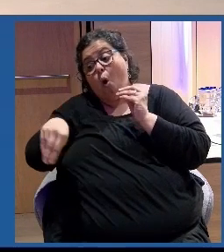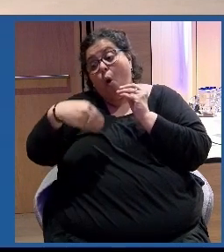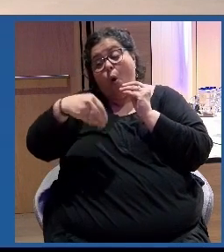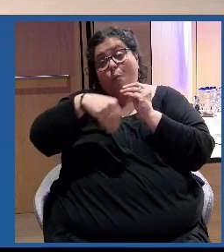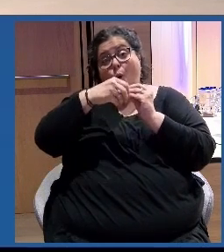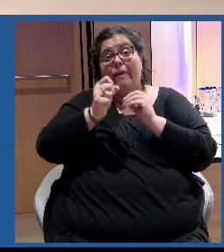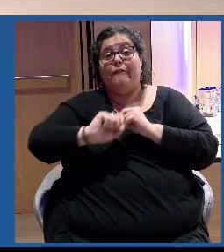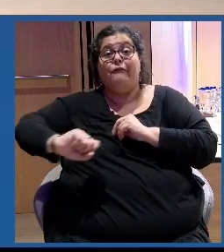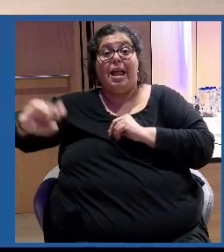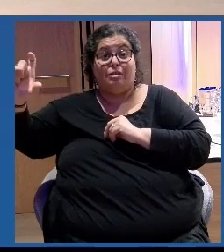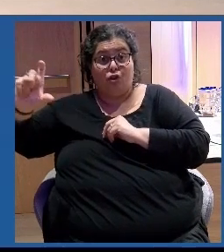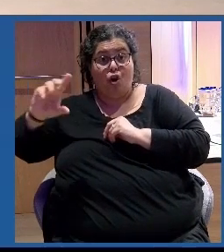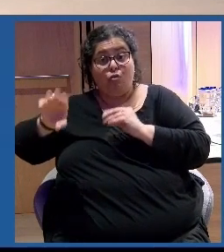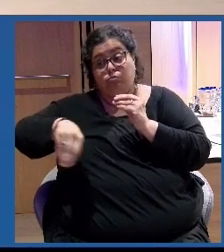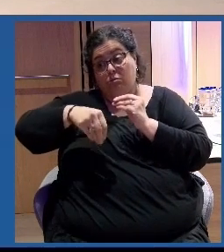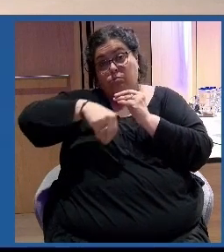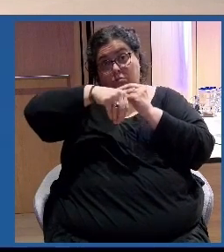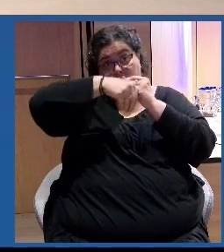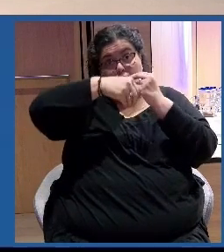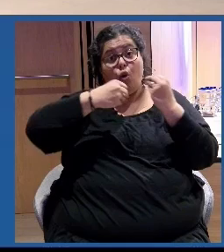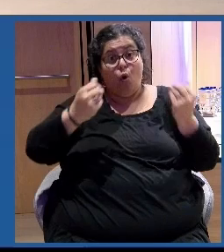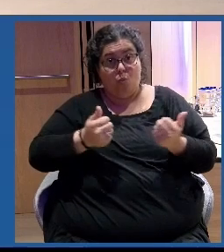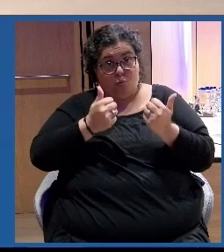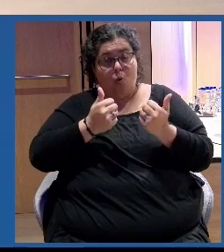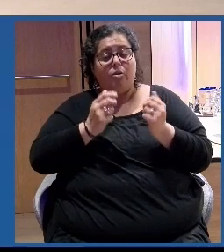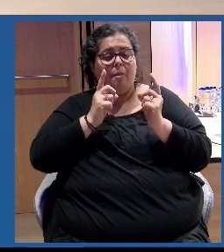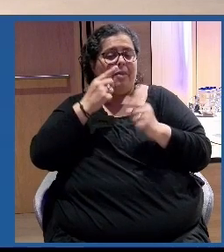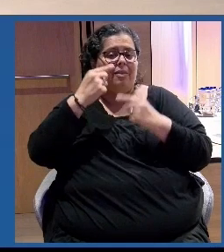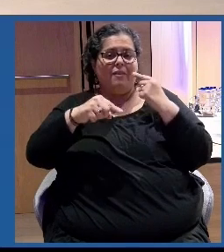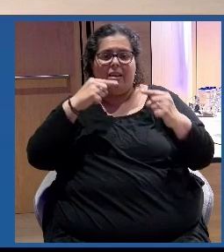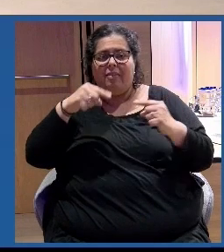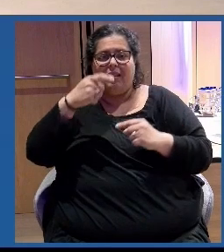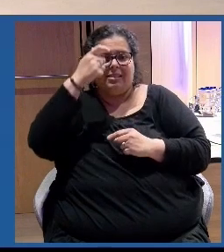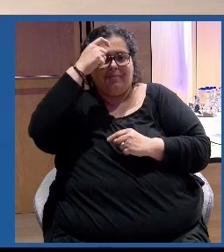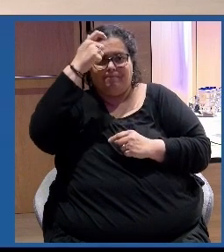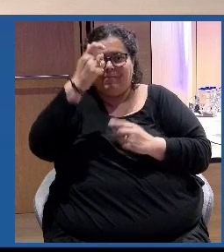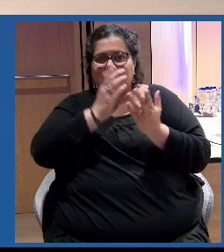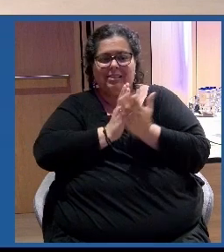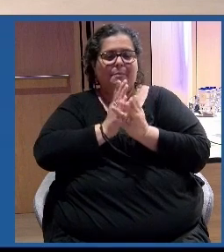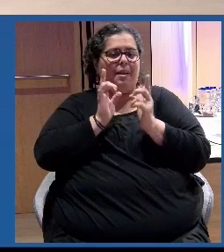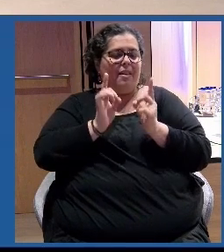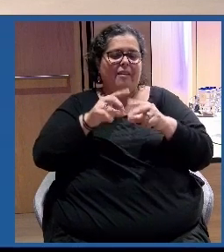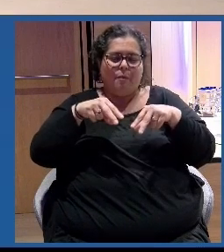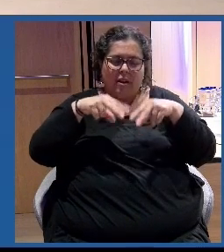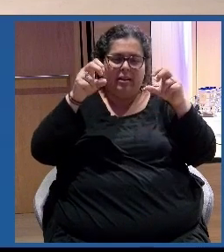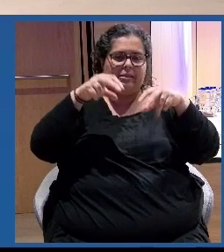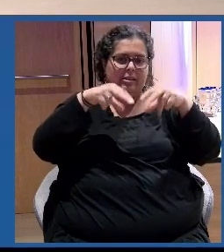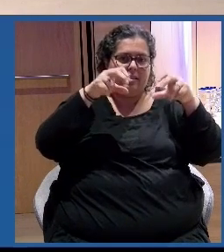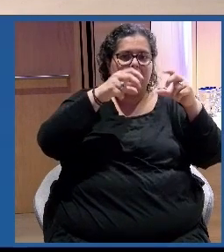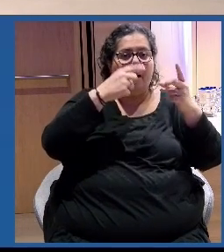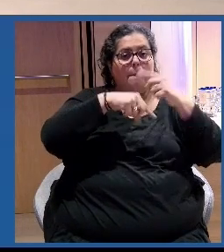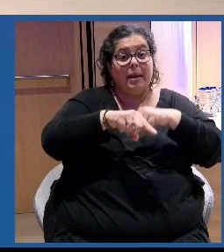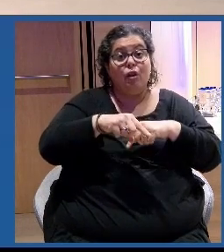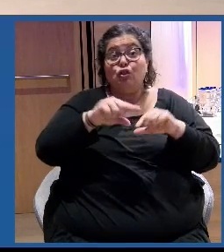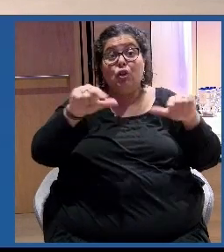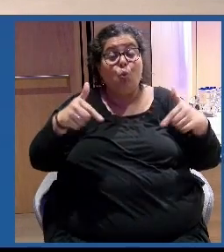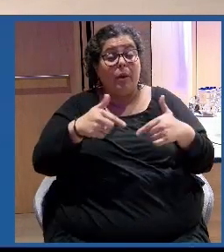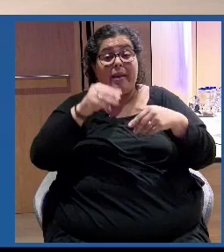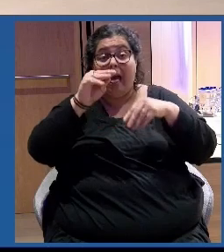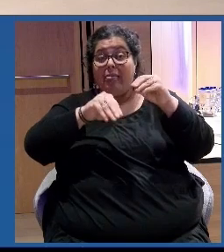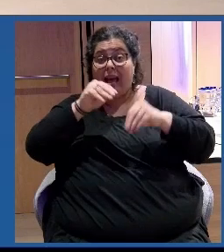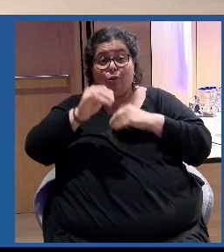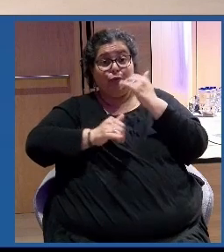de tecnicismos que hacen que tengamos que estarla revisando constantemente, pero si no existieran los datos abiertos, esta plataforma